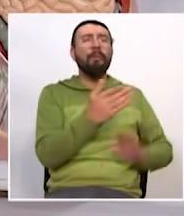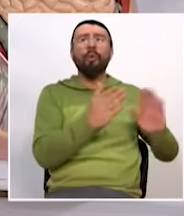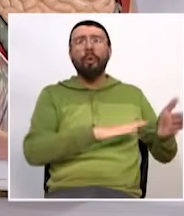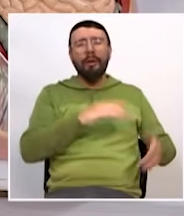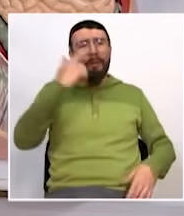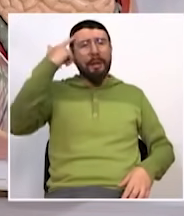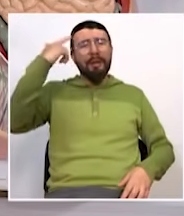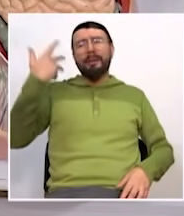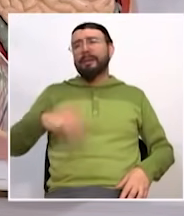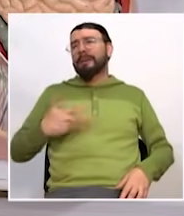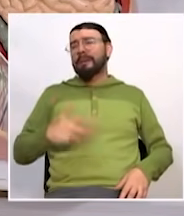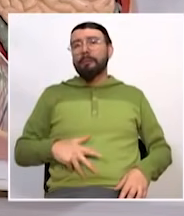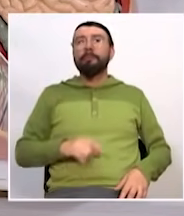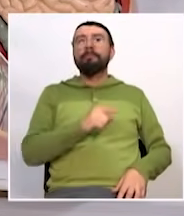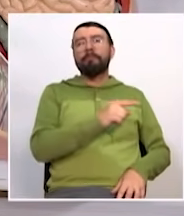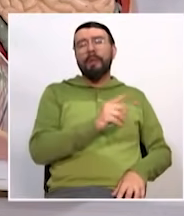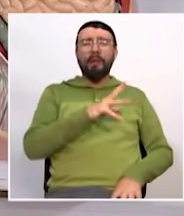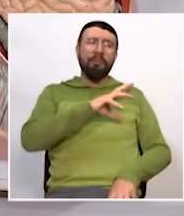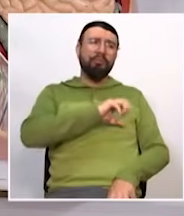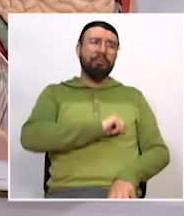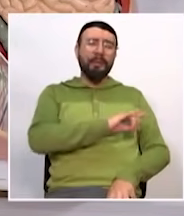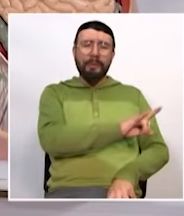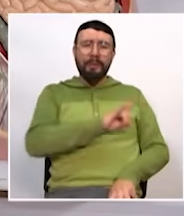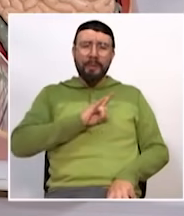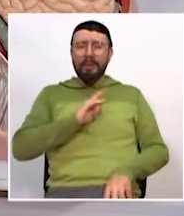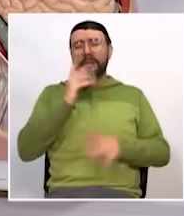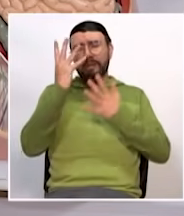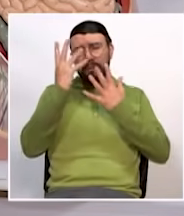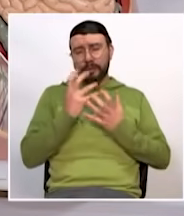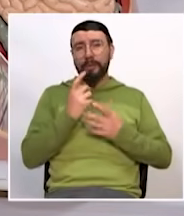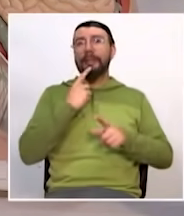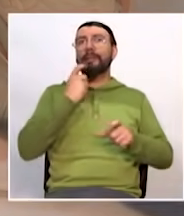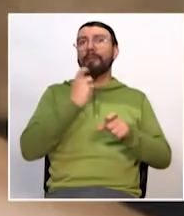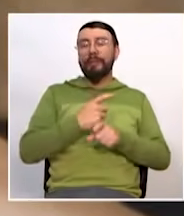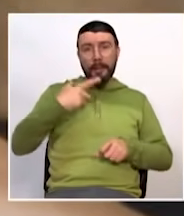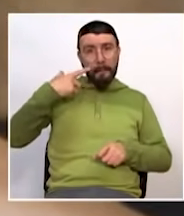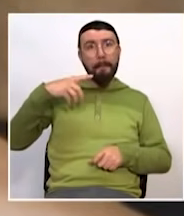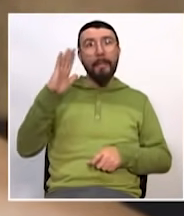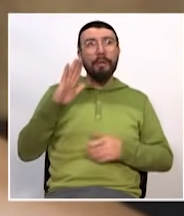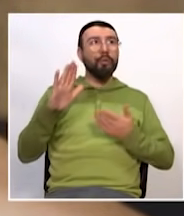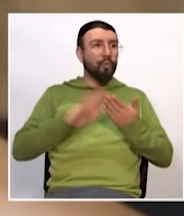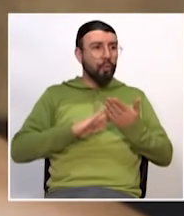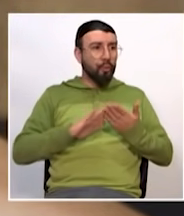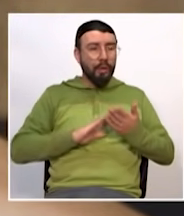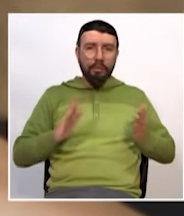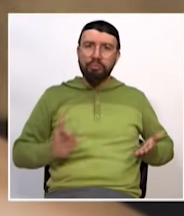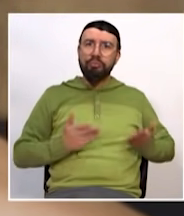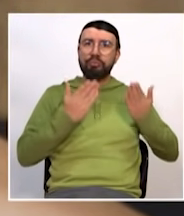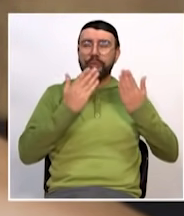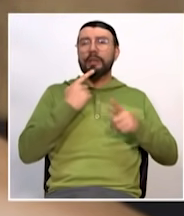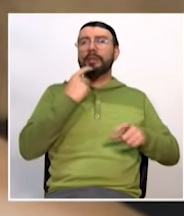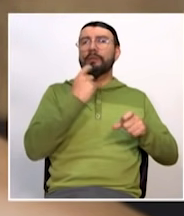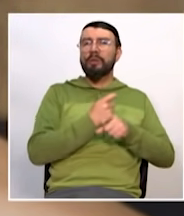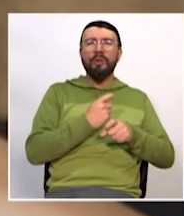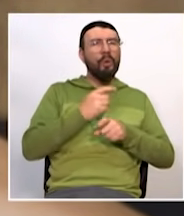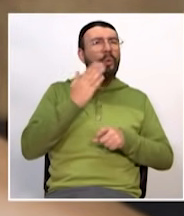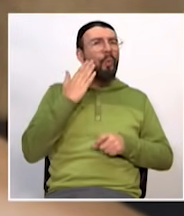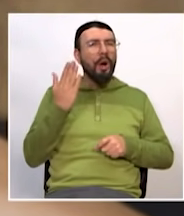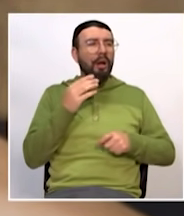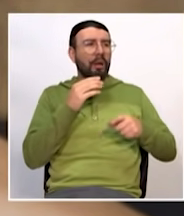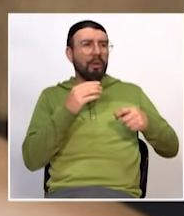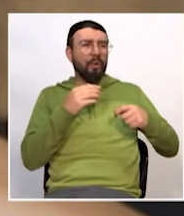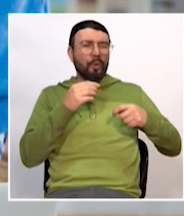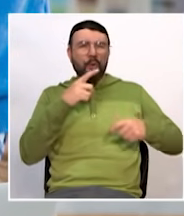murió lo que genera depresión es más difícil de superar un duelo de pérdida cuando hay odio o resentimiento